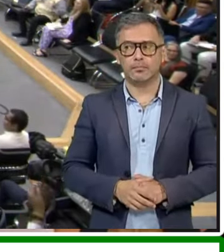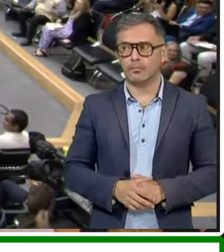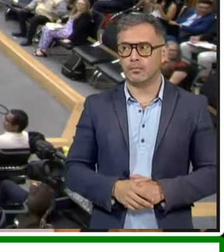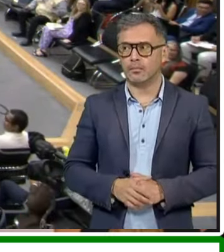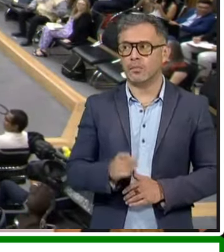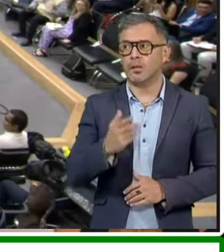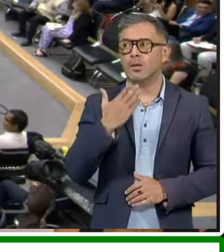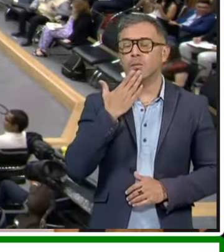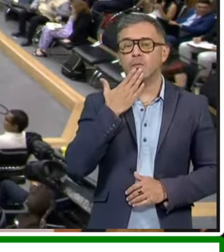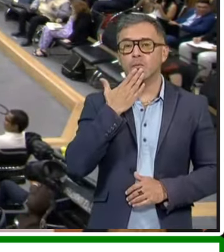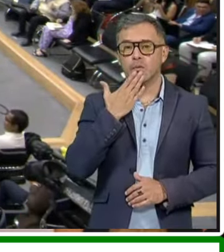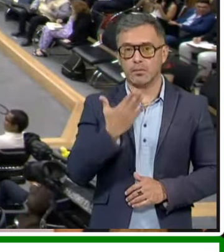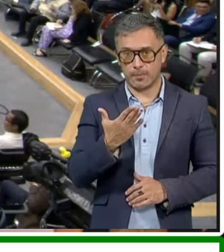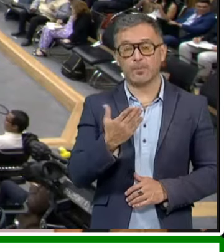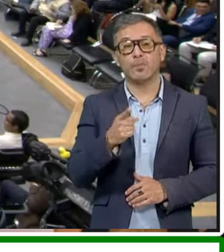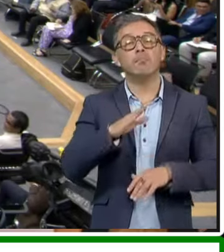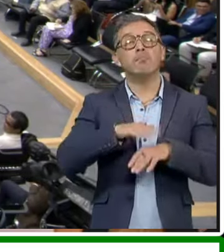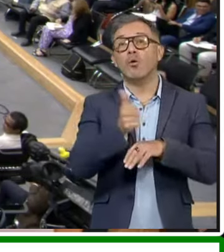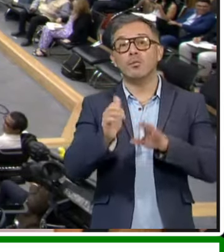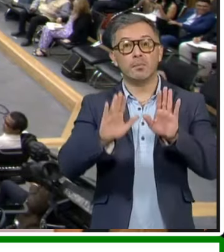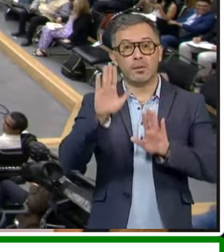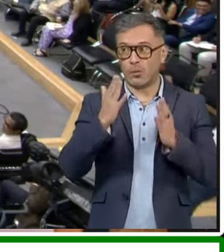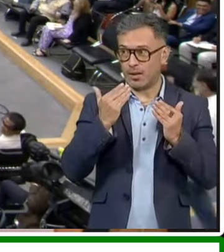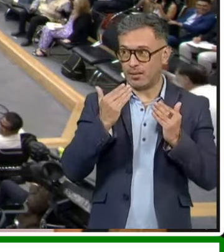bien, al no haber más participaciones, secretaria,